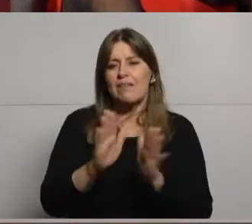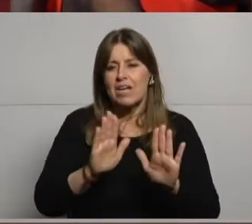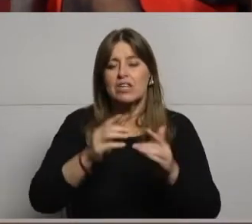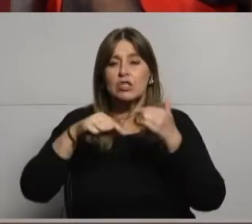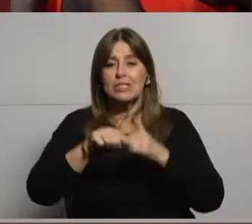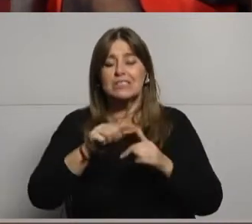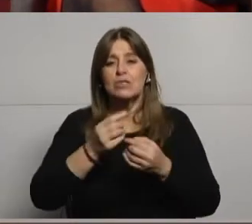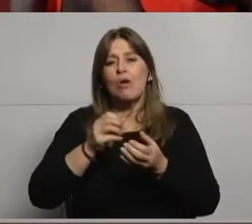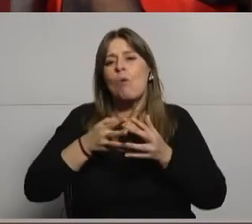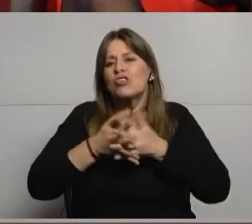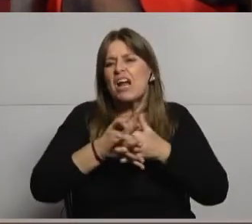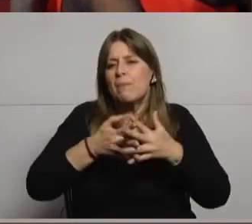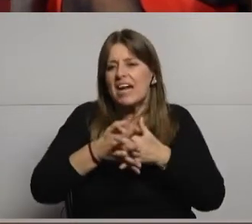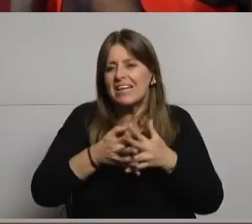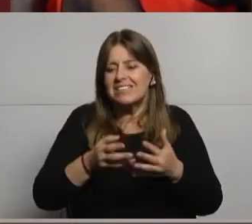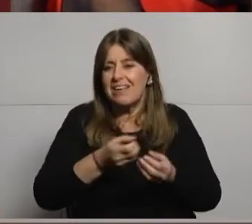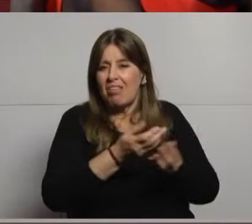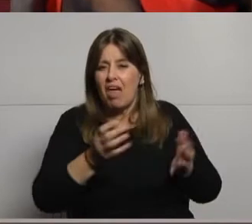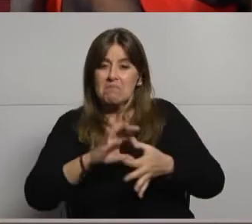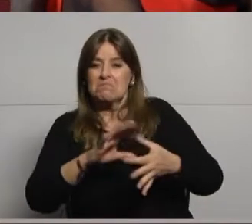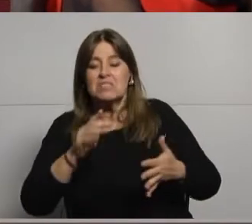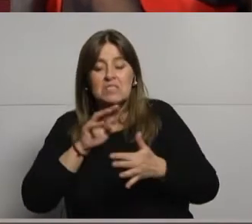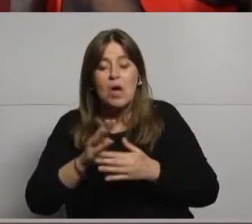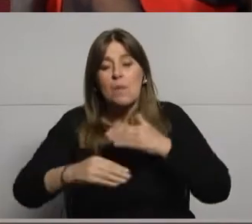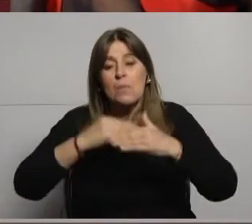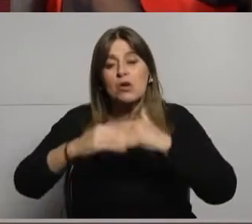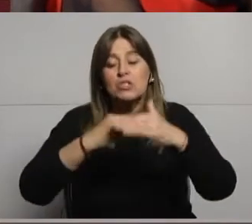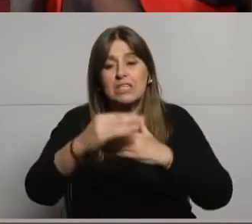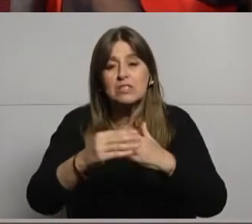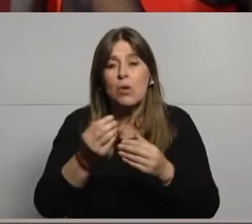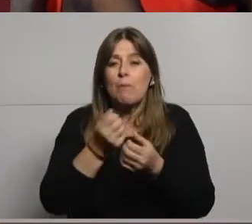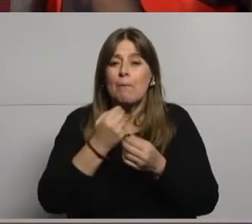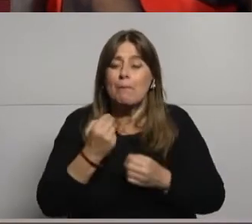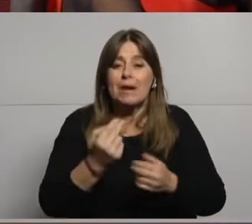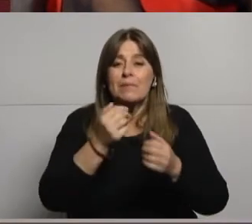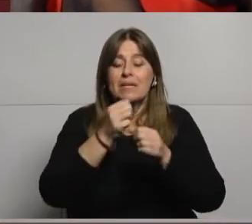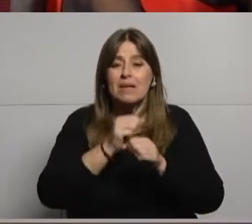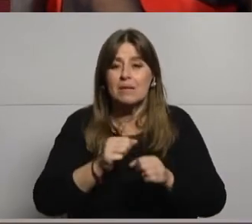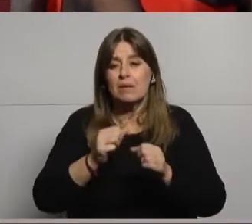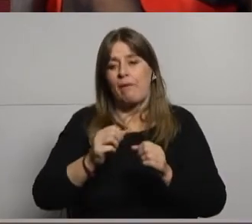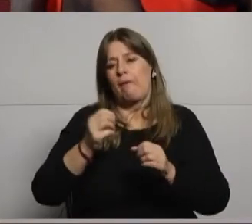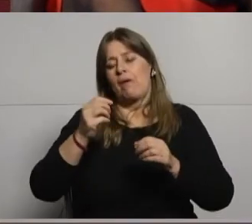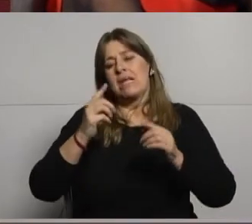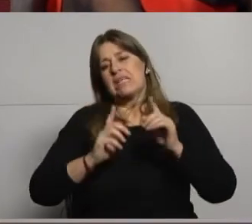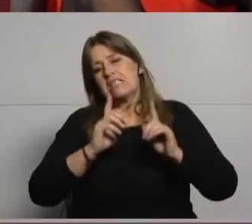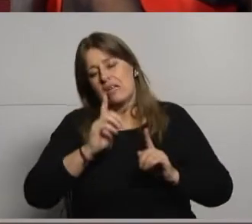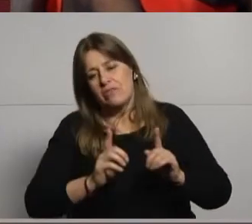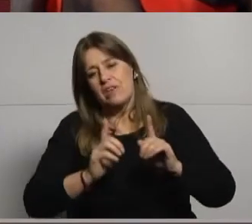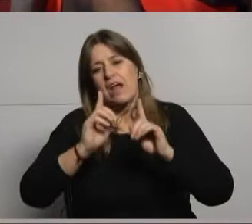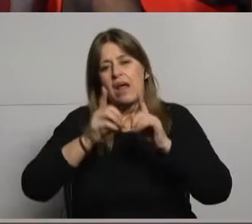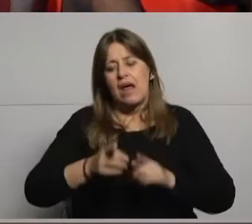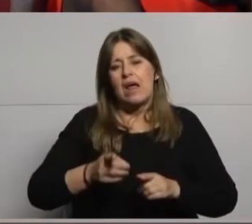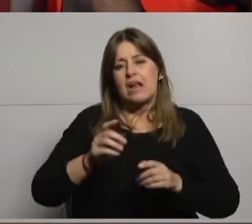que da transparencia muchas veces a los procesos. Eso permite que la academia, la sociedad civil